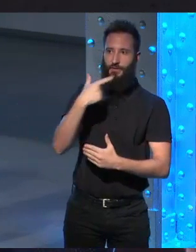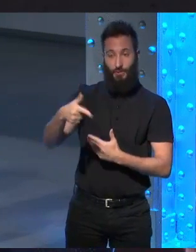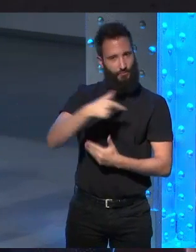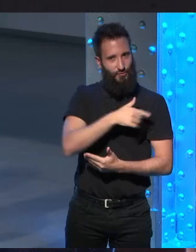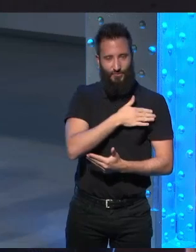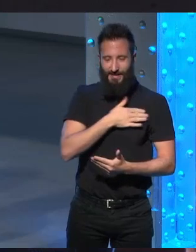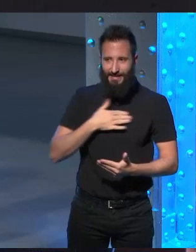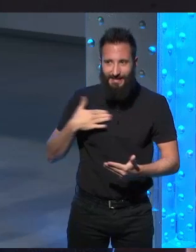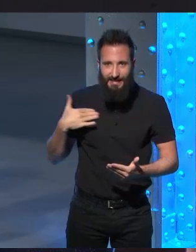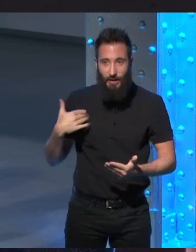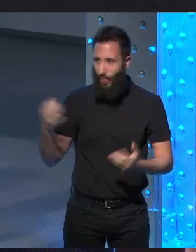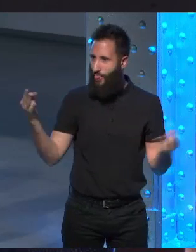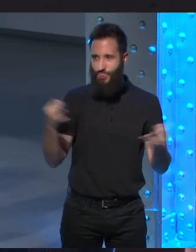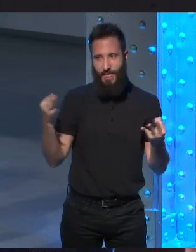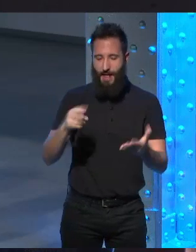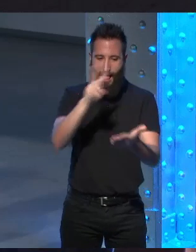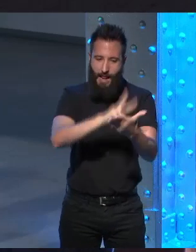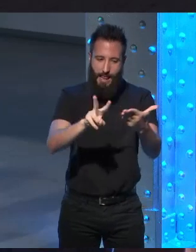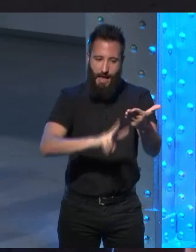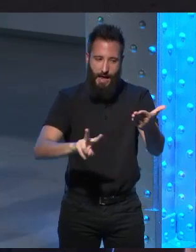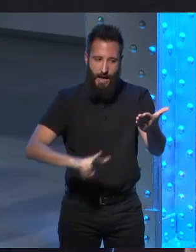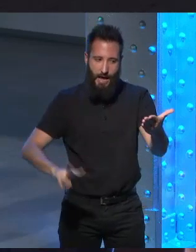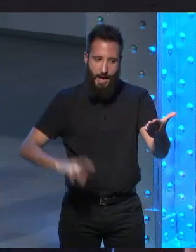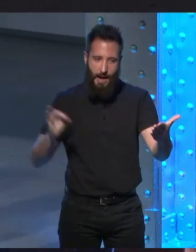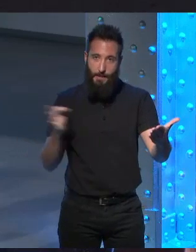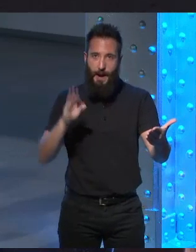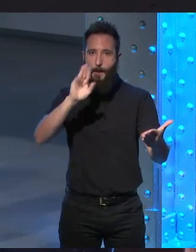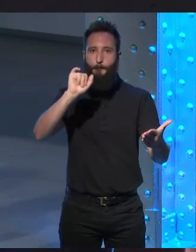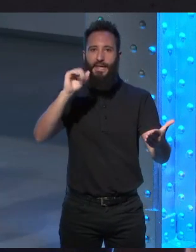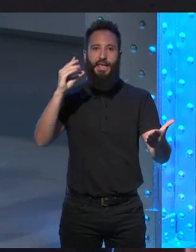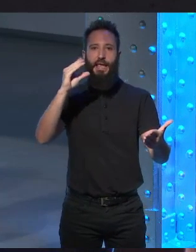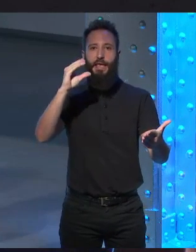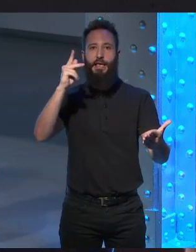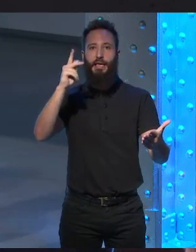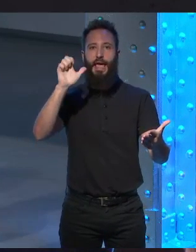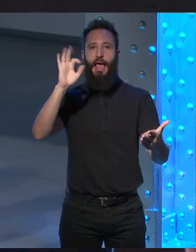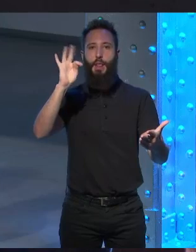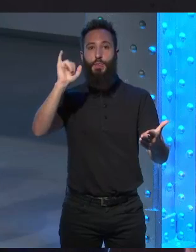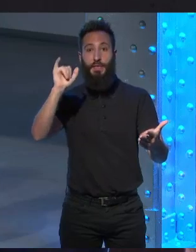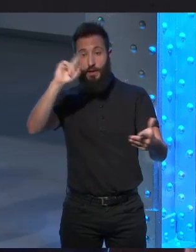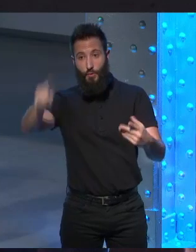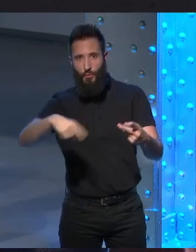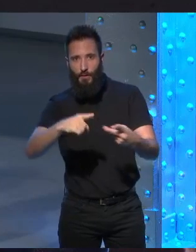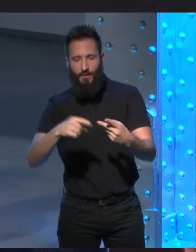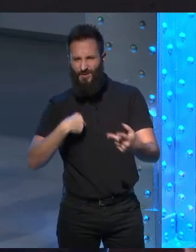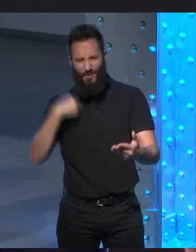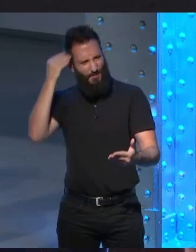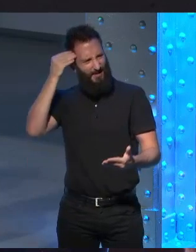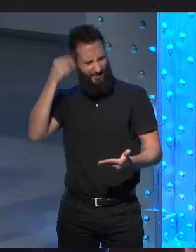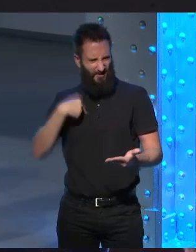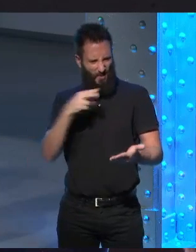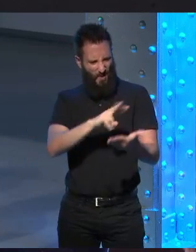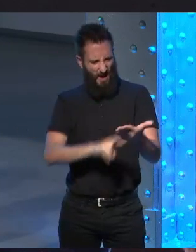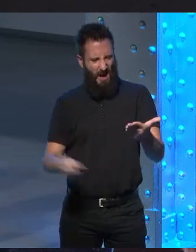te deberías releer a Piketty y a no sé quién, porque entonces yo pienso, ¿cómo me los voy a releer si no me los he